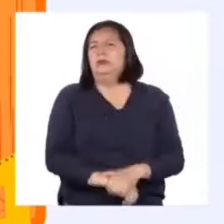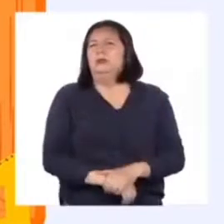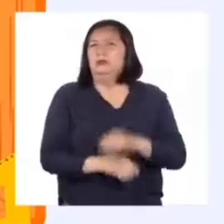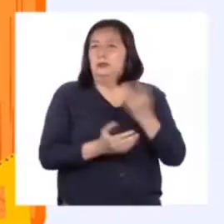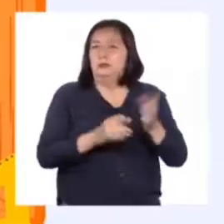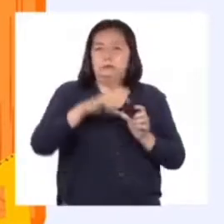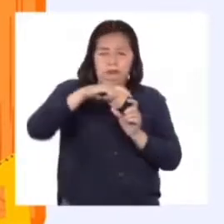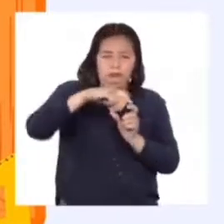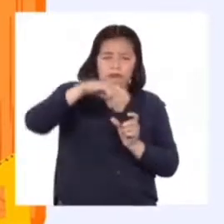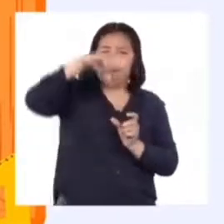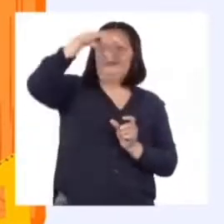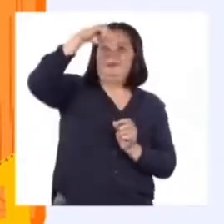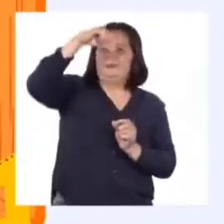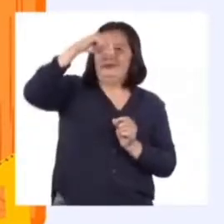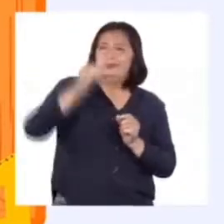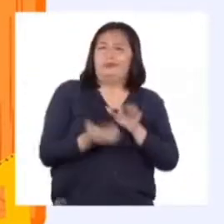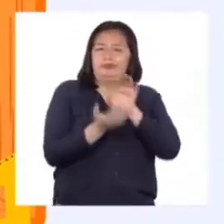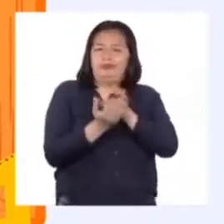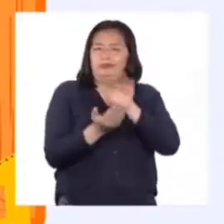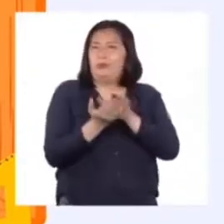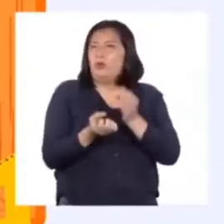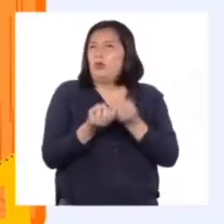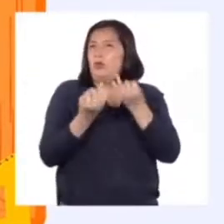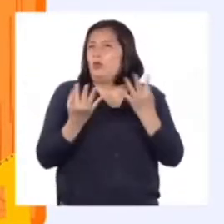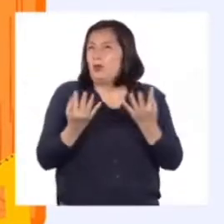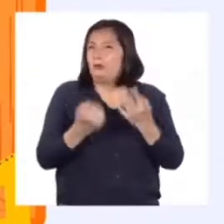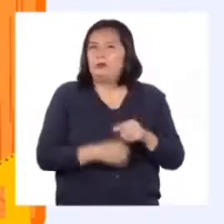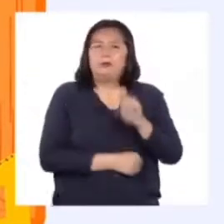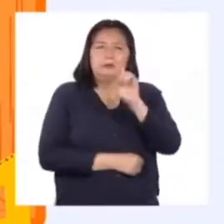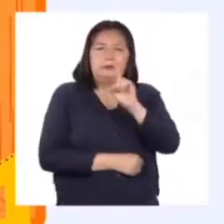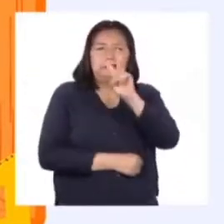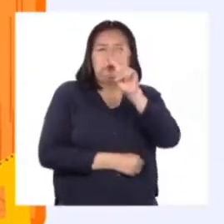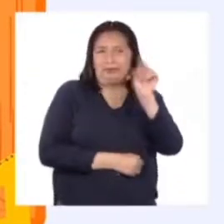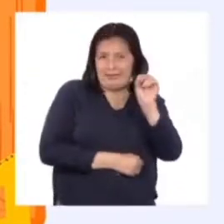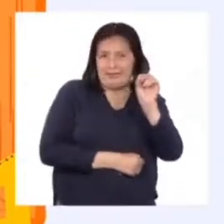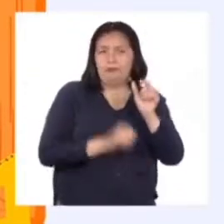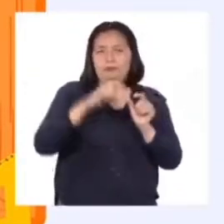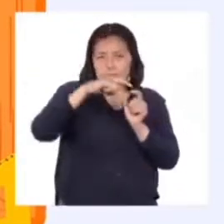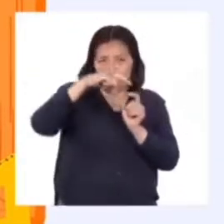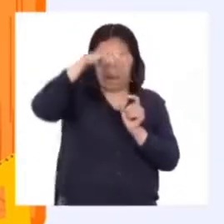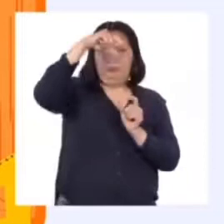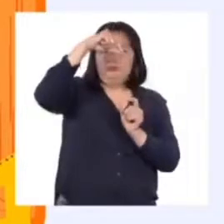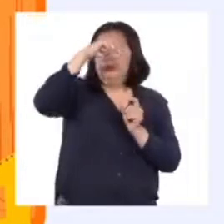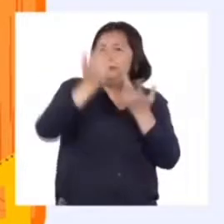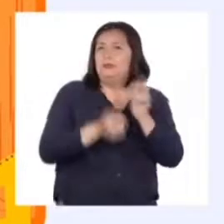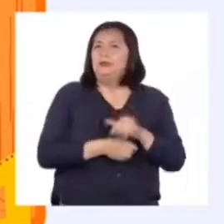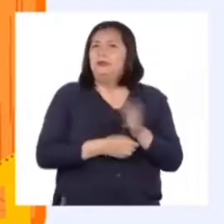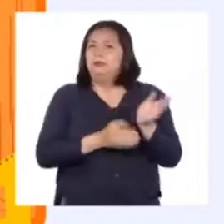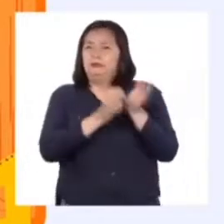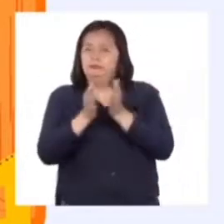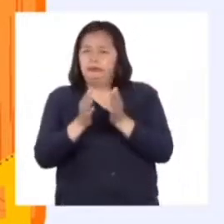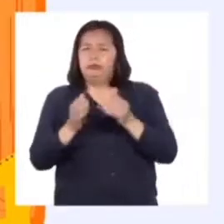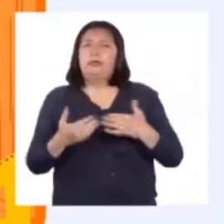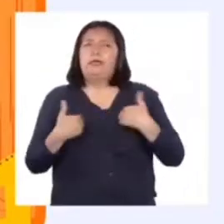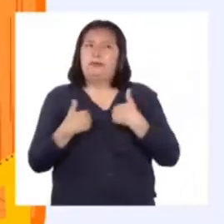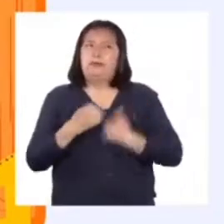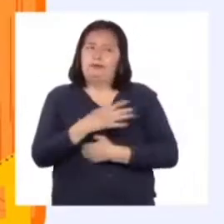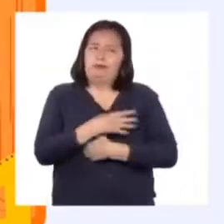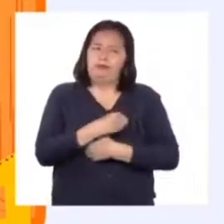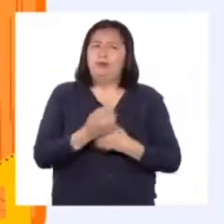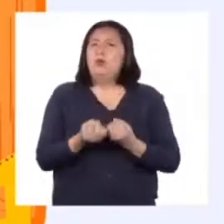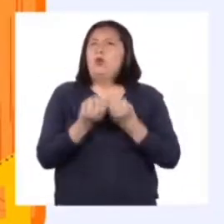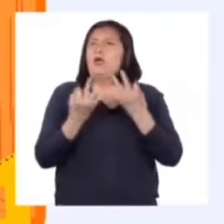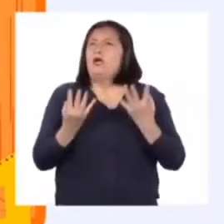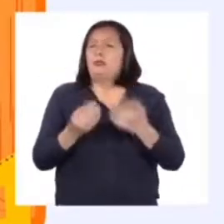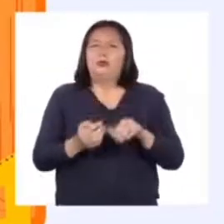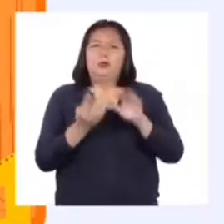La de los anfibios a la altura exacta del número 120. La de los mamíferos al